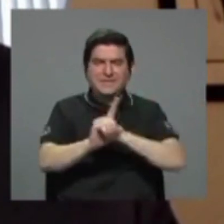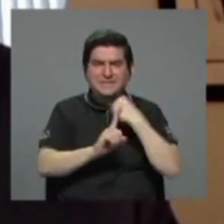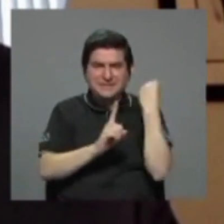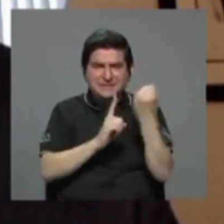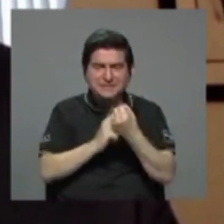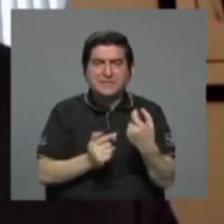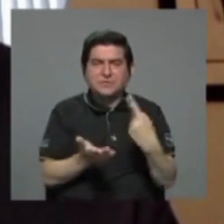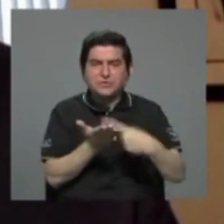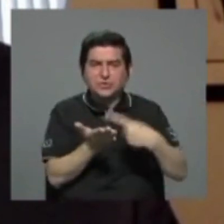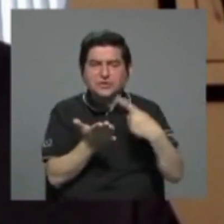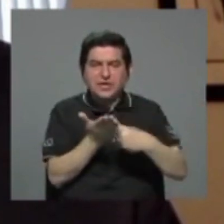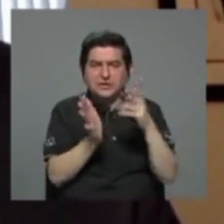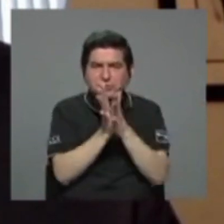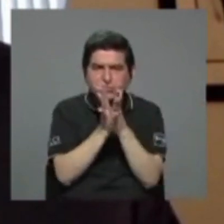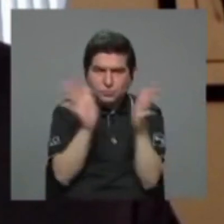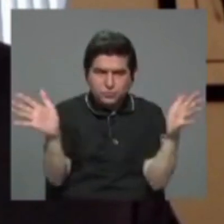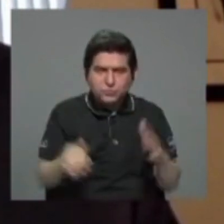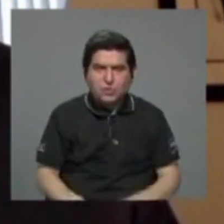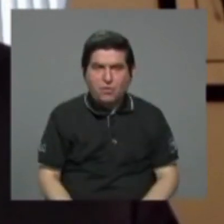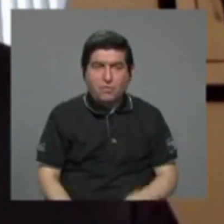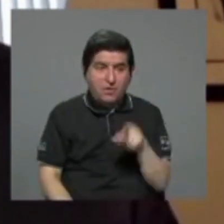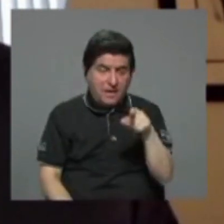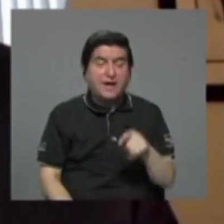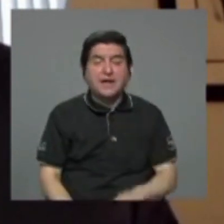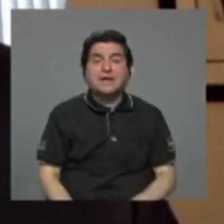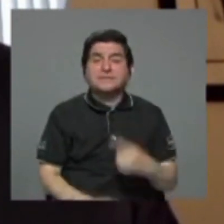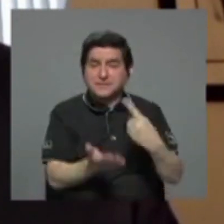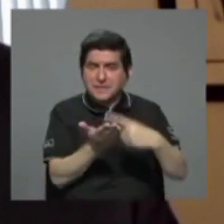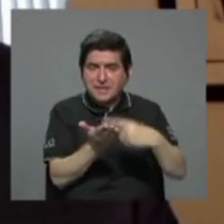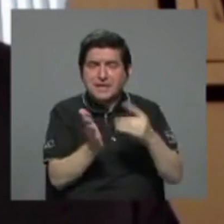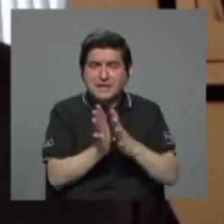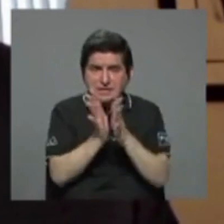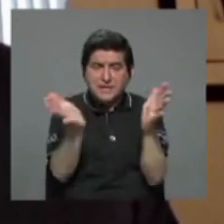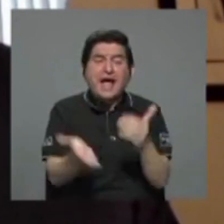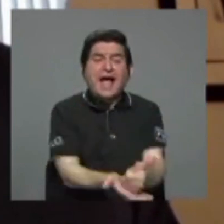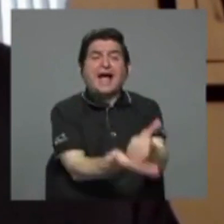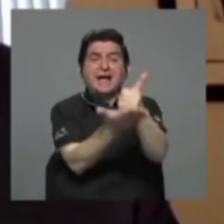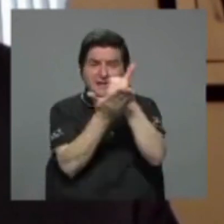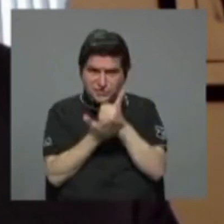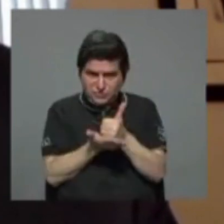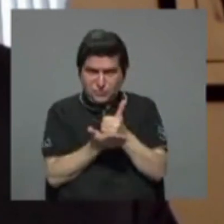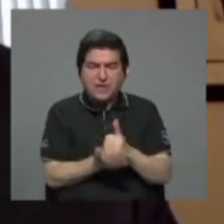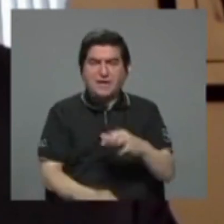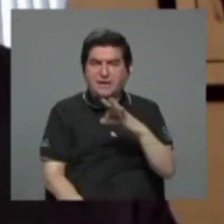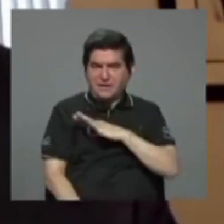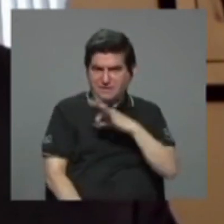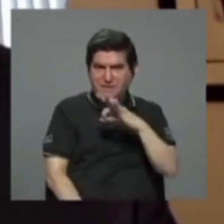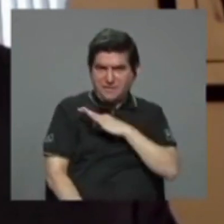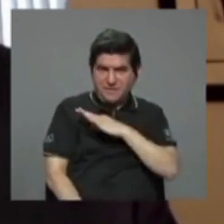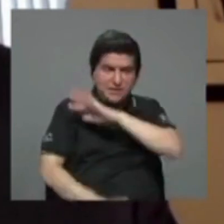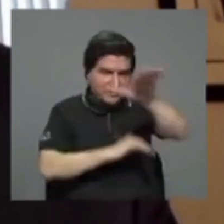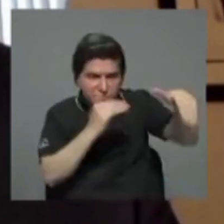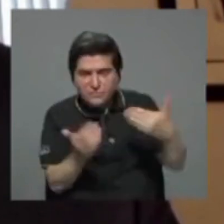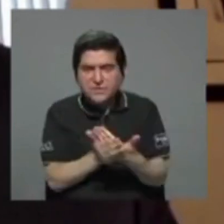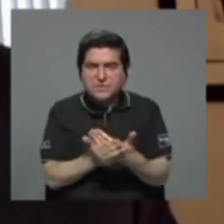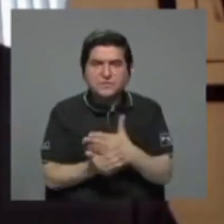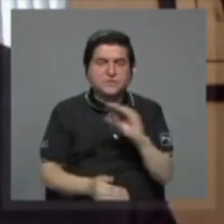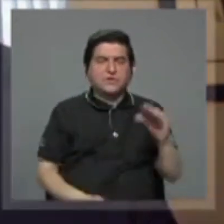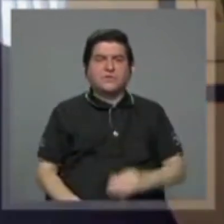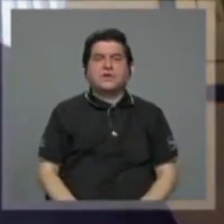del debate público para que ese debate público coadyuve al bienestar de todos y a la